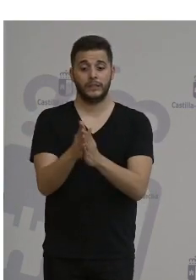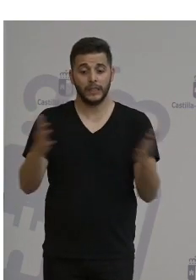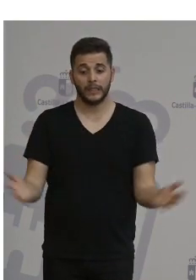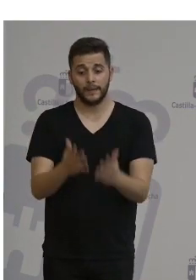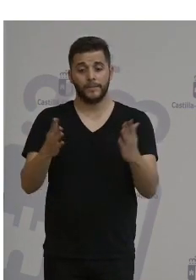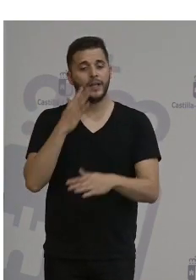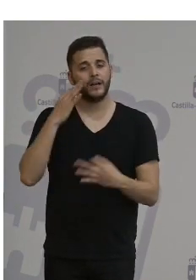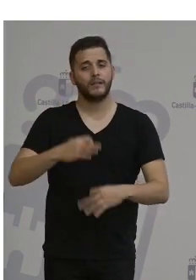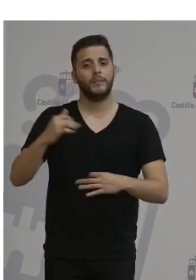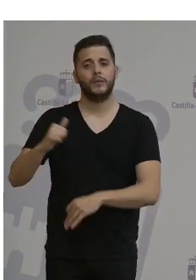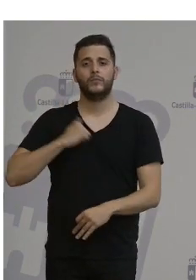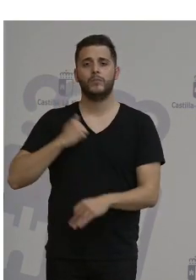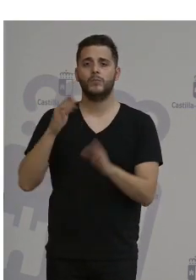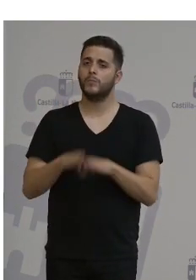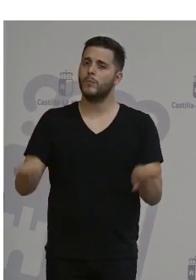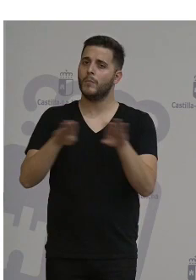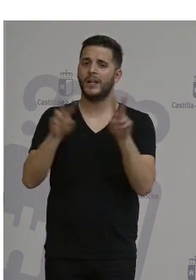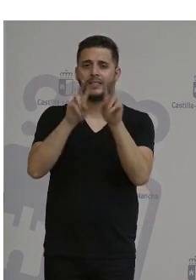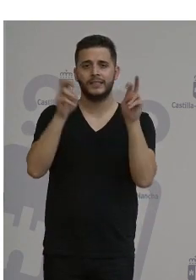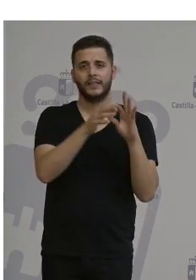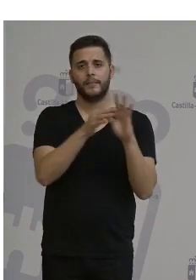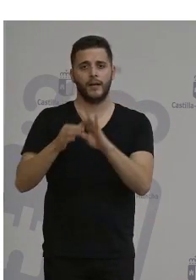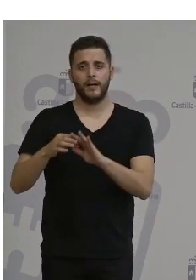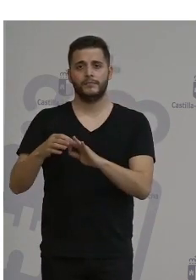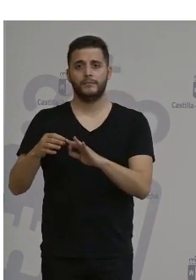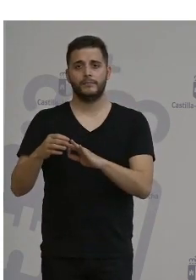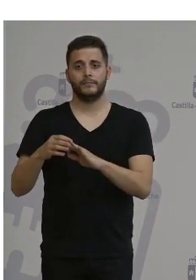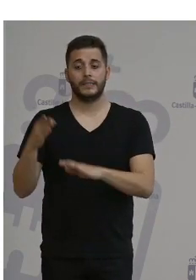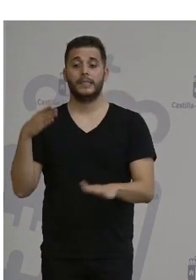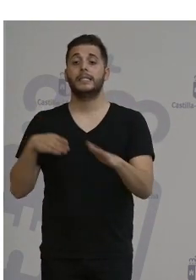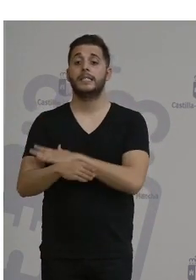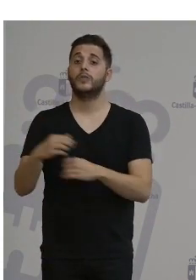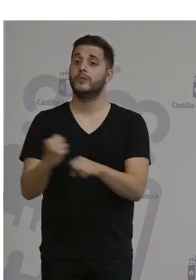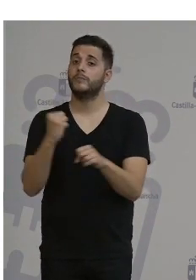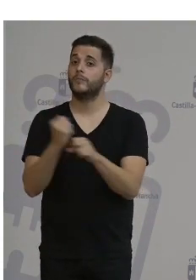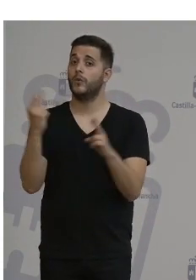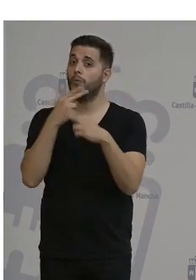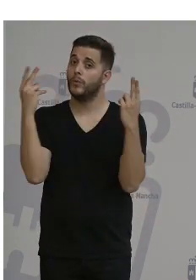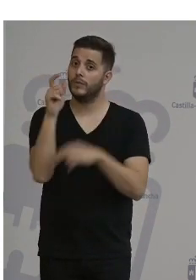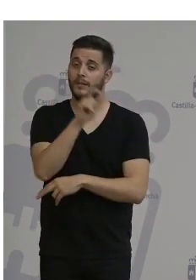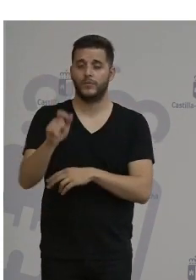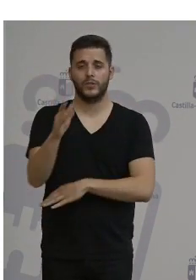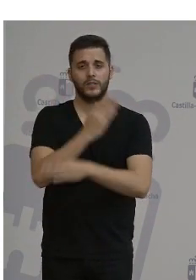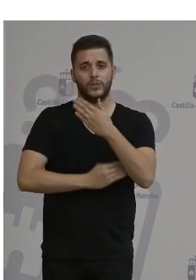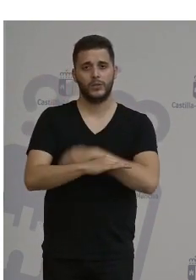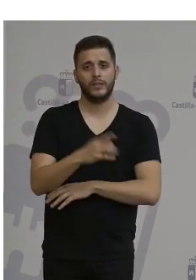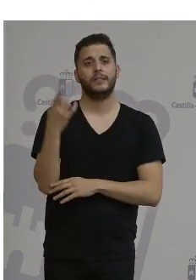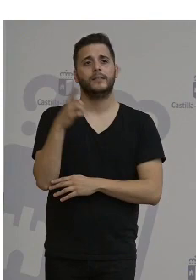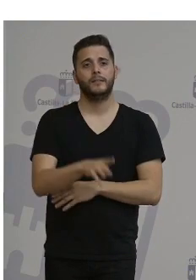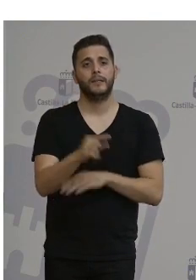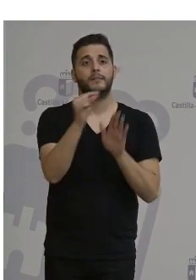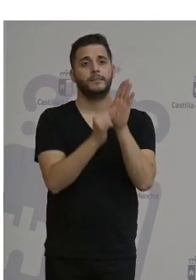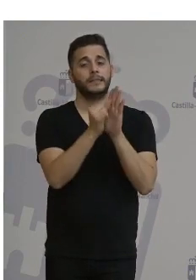de oportunidades en el acceso al empleo público de las personas con discapacidad y también la adopción de medidas